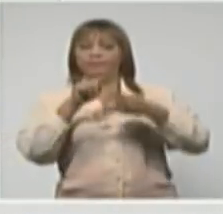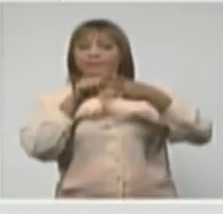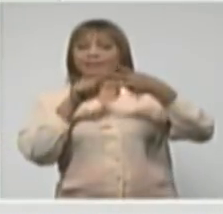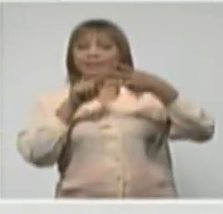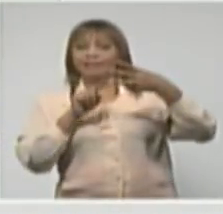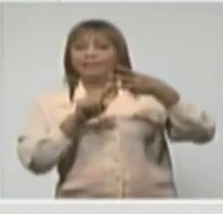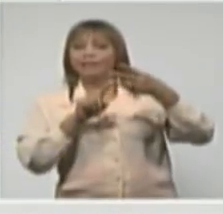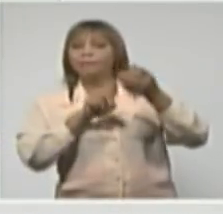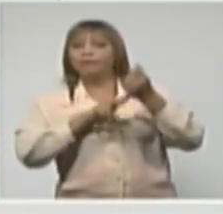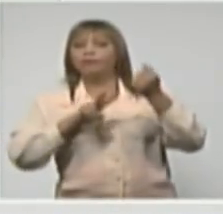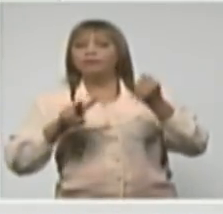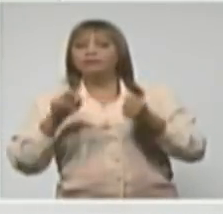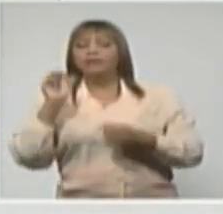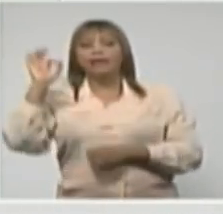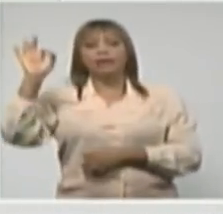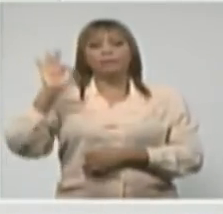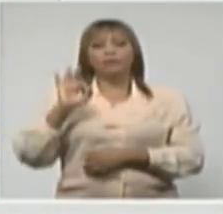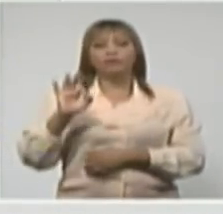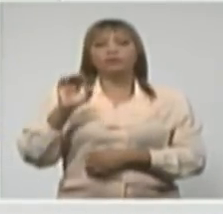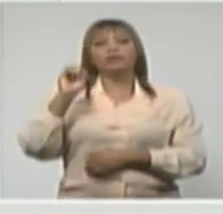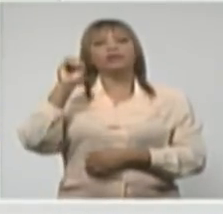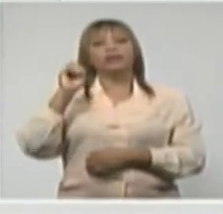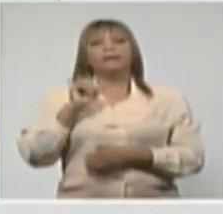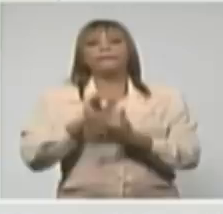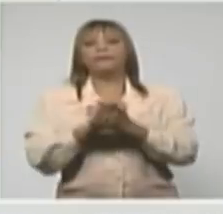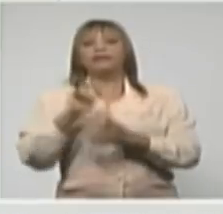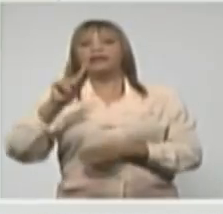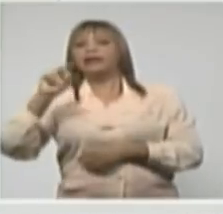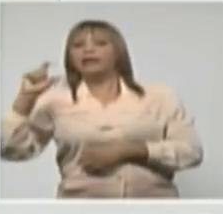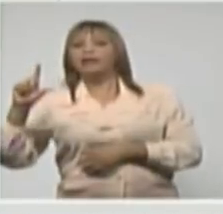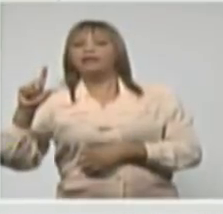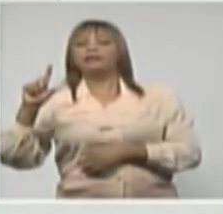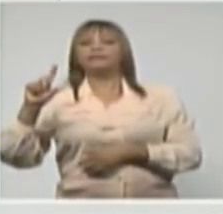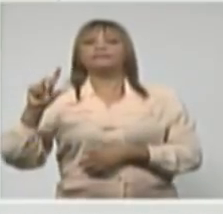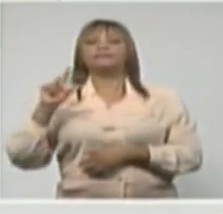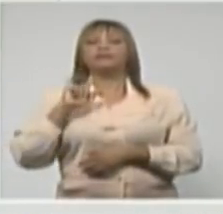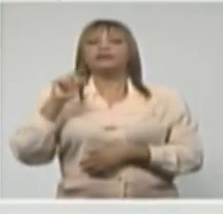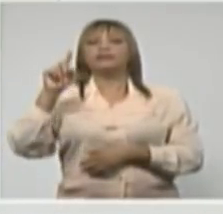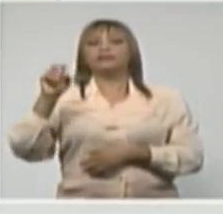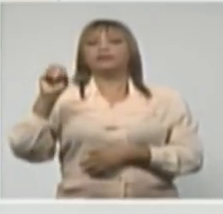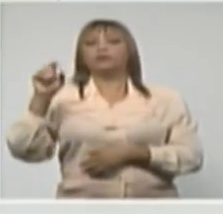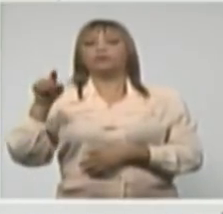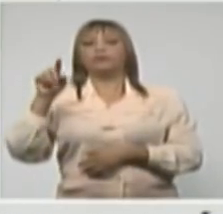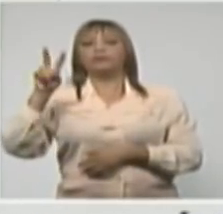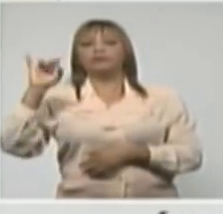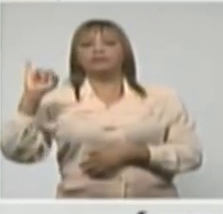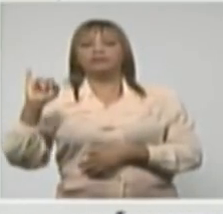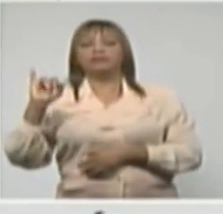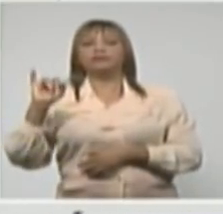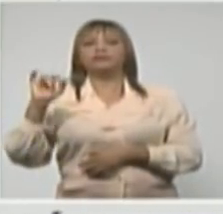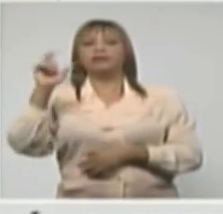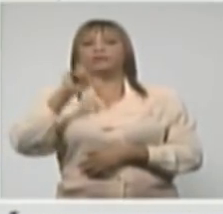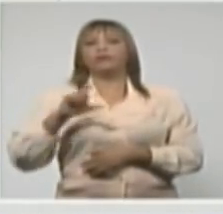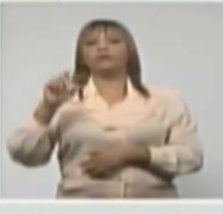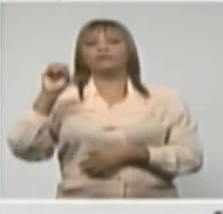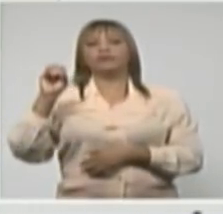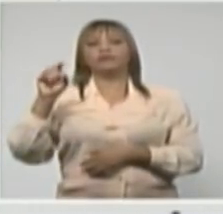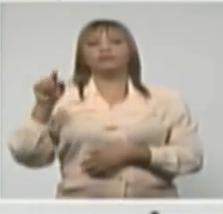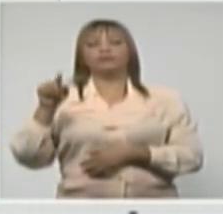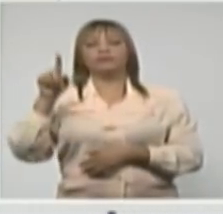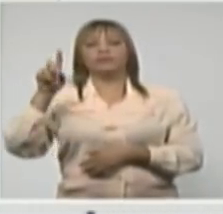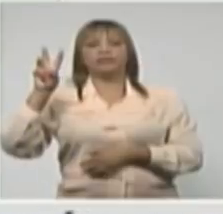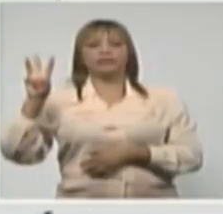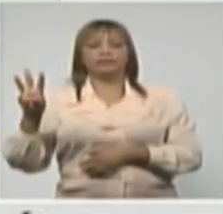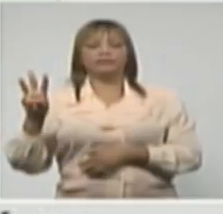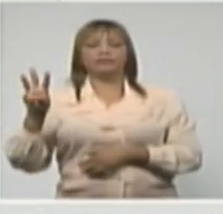las tasas: Villa Clara 0,26, Pinar del Río 0,17 y Camagüey 0,13, pues con tasas